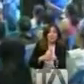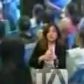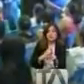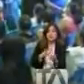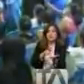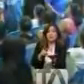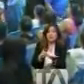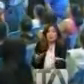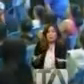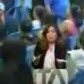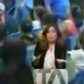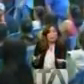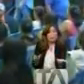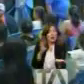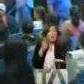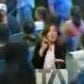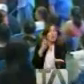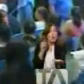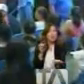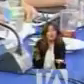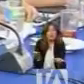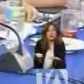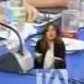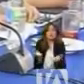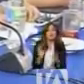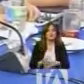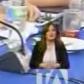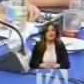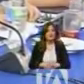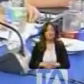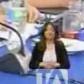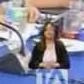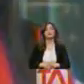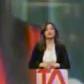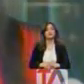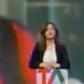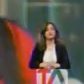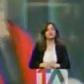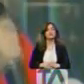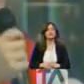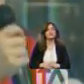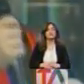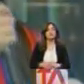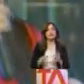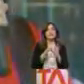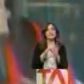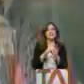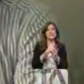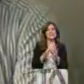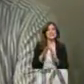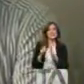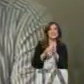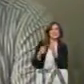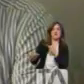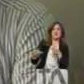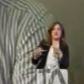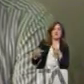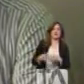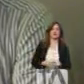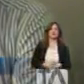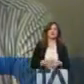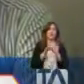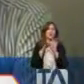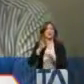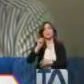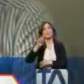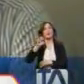Y las críticas se extienden en país. Los compañeros de la revolución comienzan a señalarse. Es lamentable que la compañera